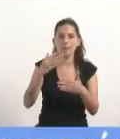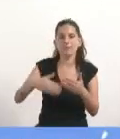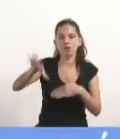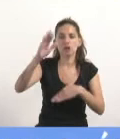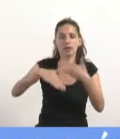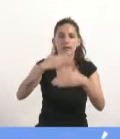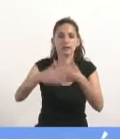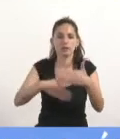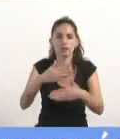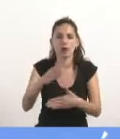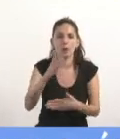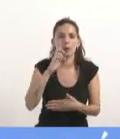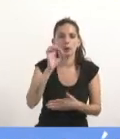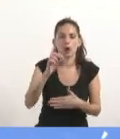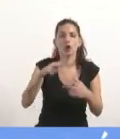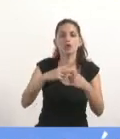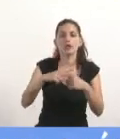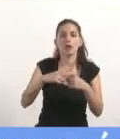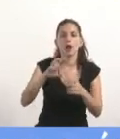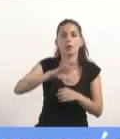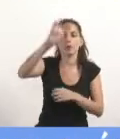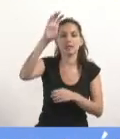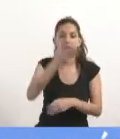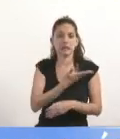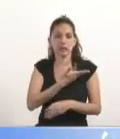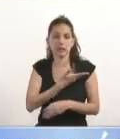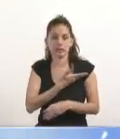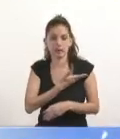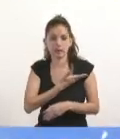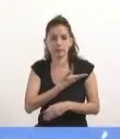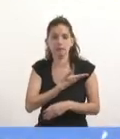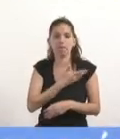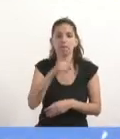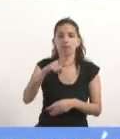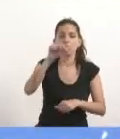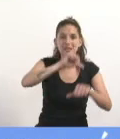sector biotecnológico en la provincia de Santa Fe está dado por